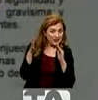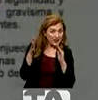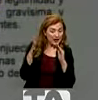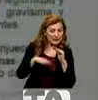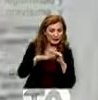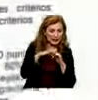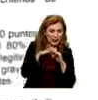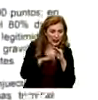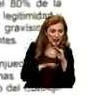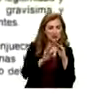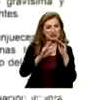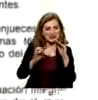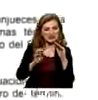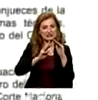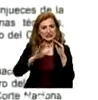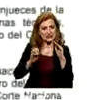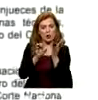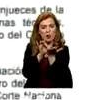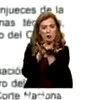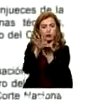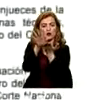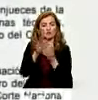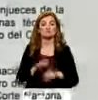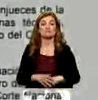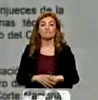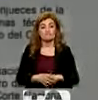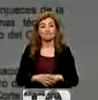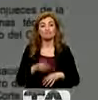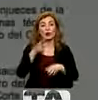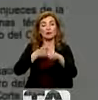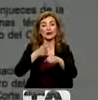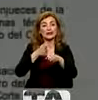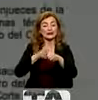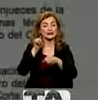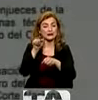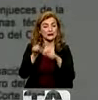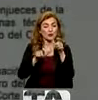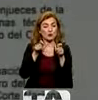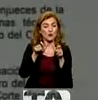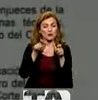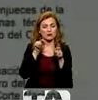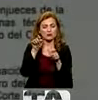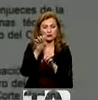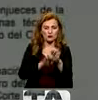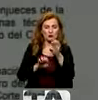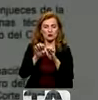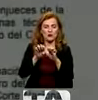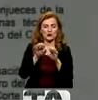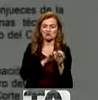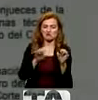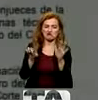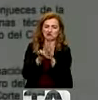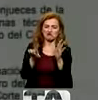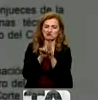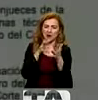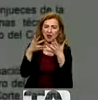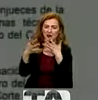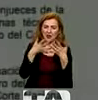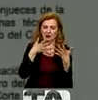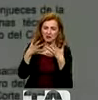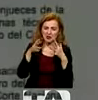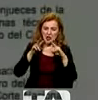del cargo. Pero no solo eso. Especifica el documento que quienes no superen el criterio de legitimidad o